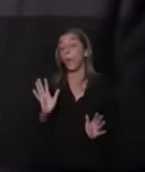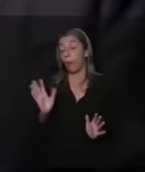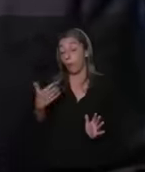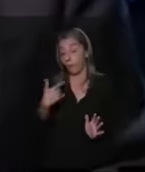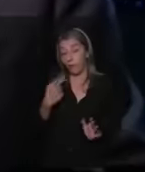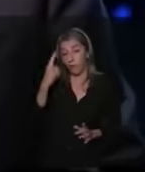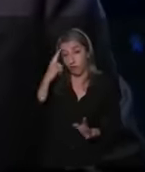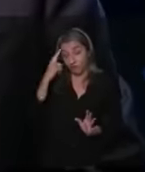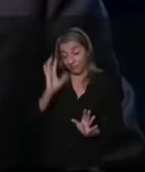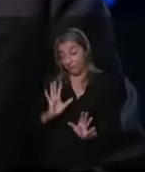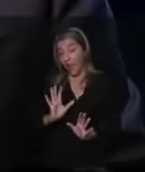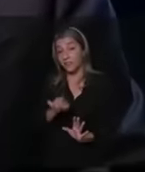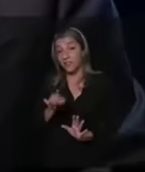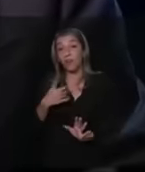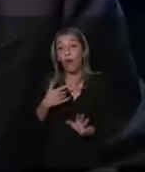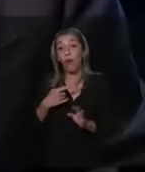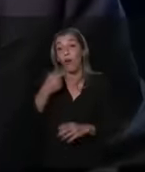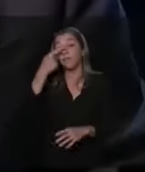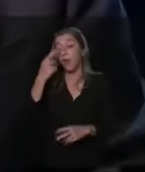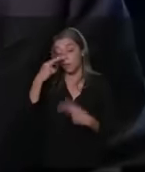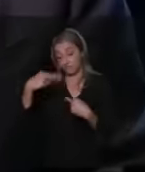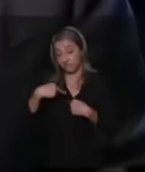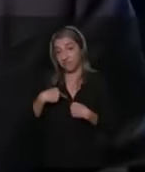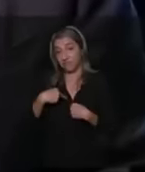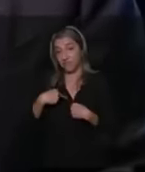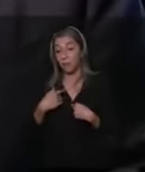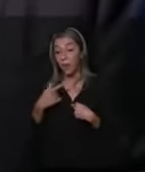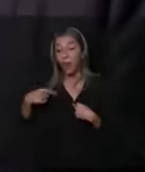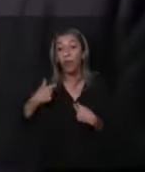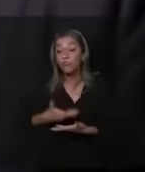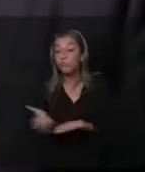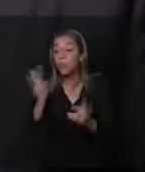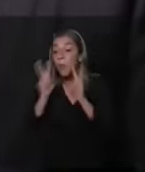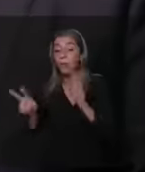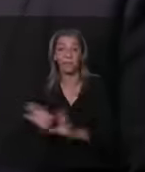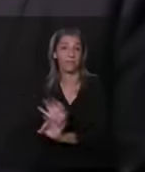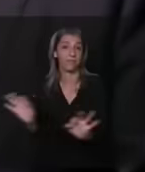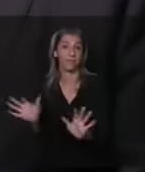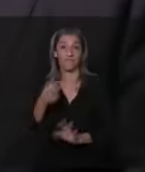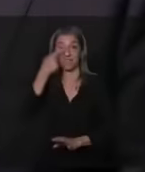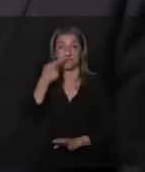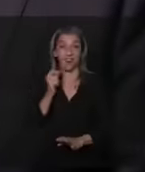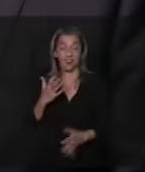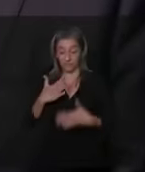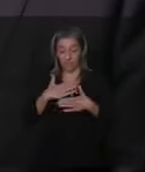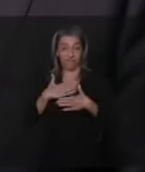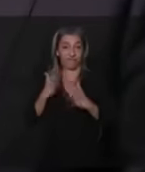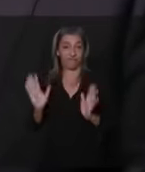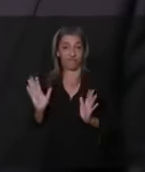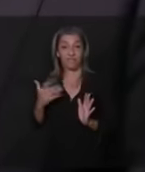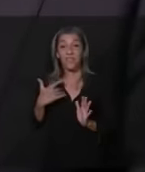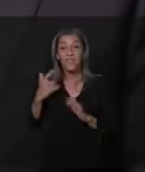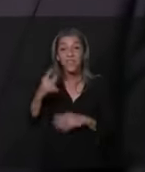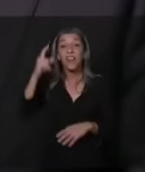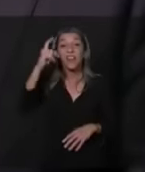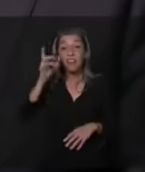antepone su propia mirada al interés de los y las argentinos. Y el 10 de diciembre, quien se siente en el sillón de Rivadavia